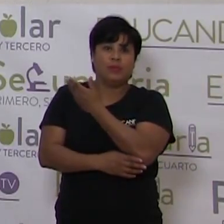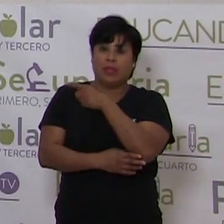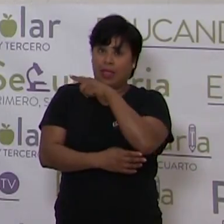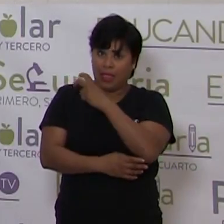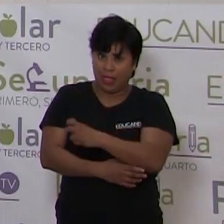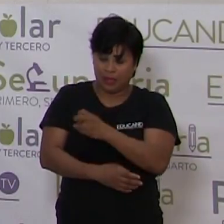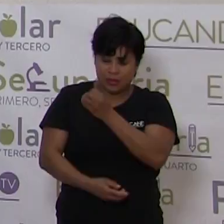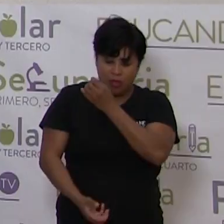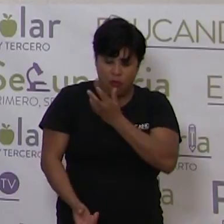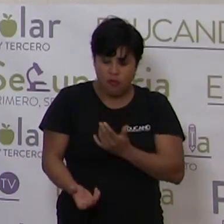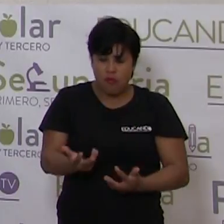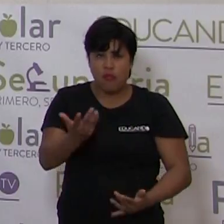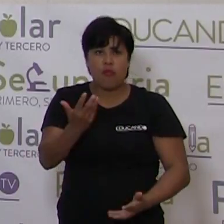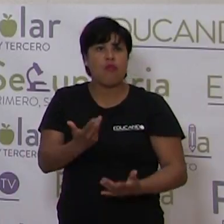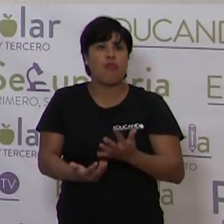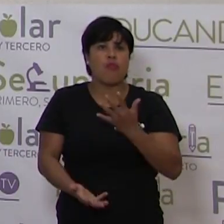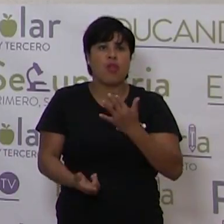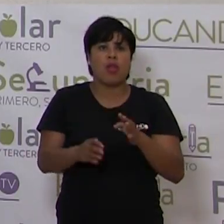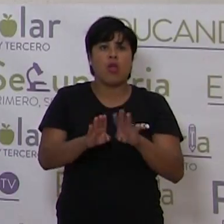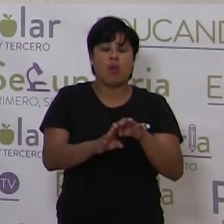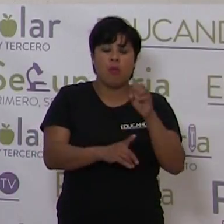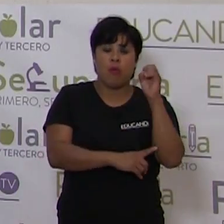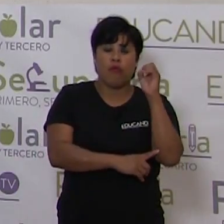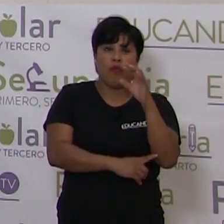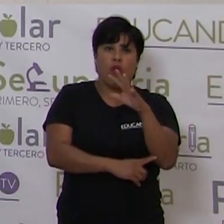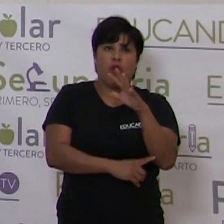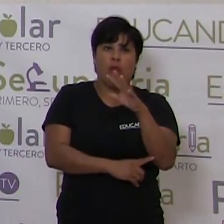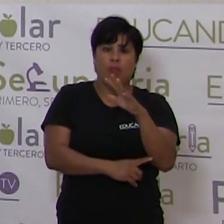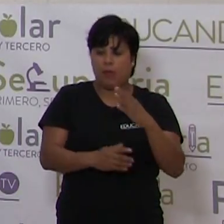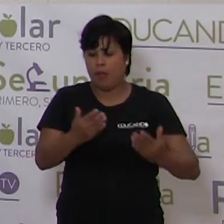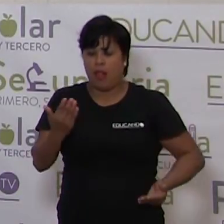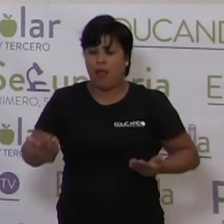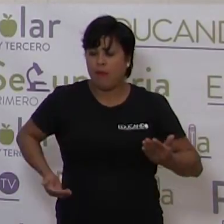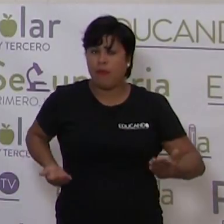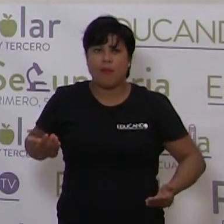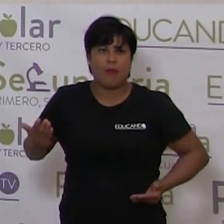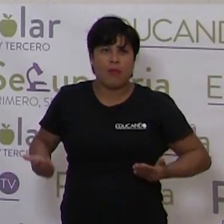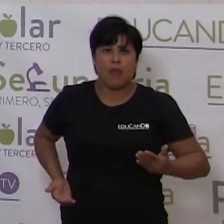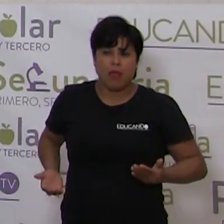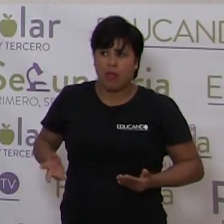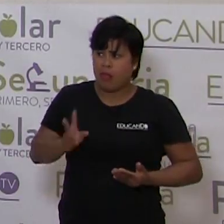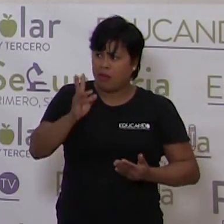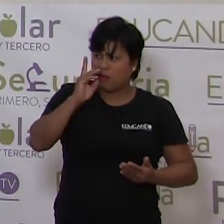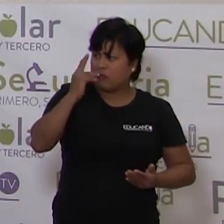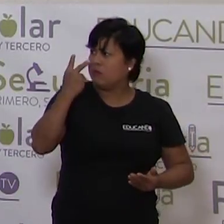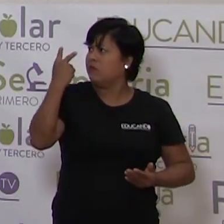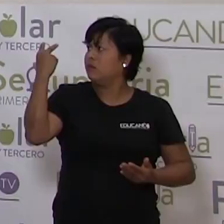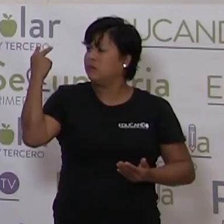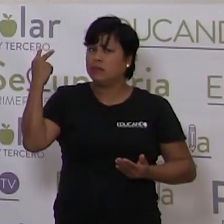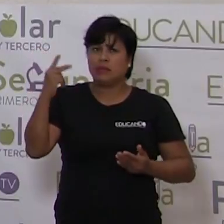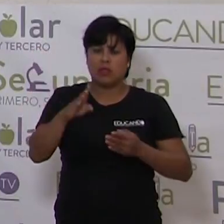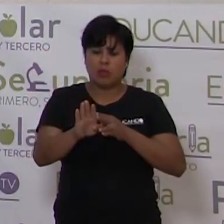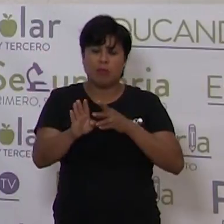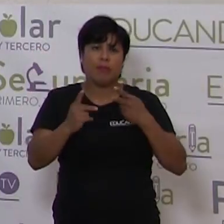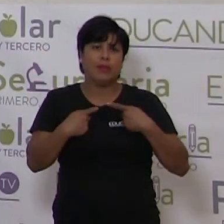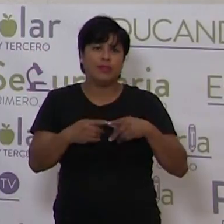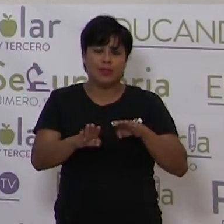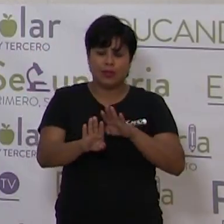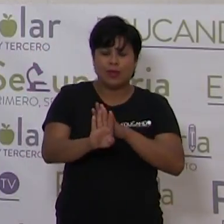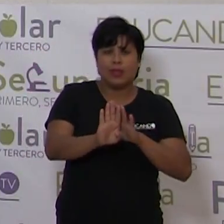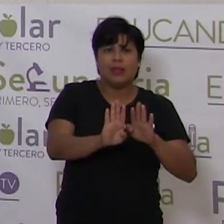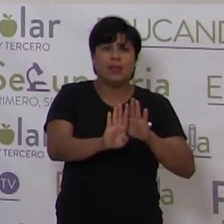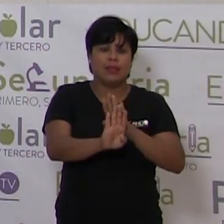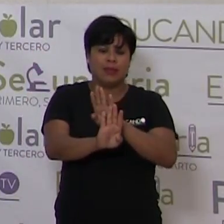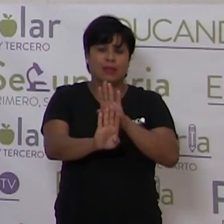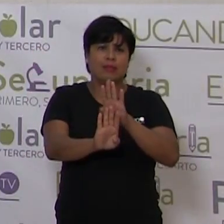fogata era el foco. Ellos bailaban y se producía la silueta de